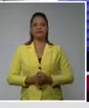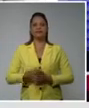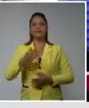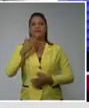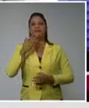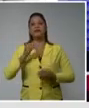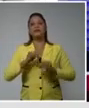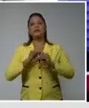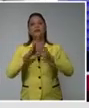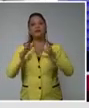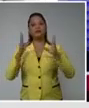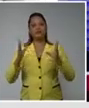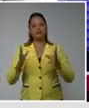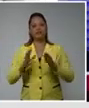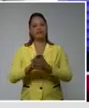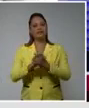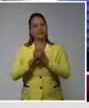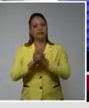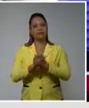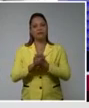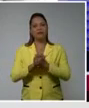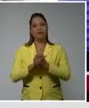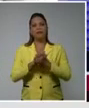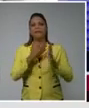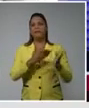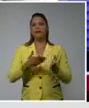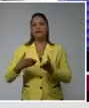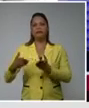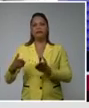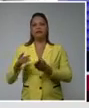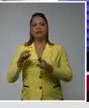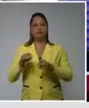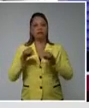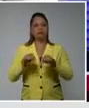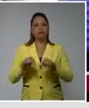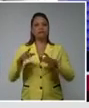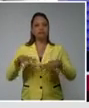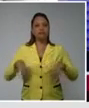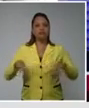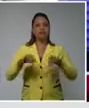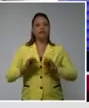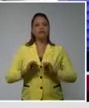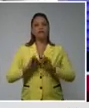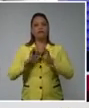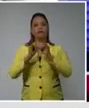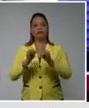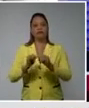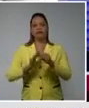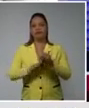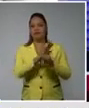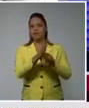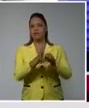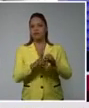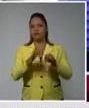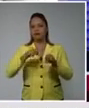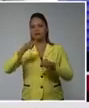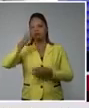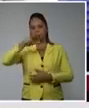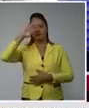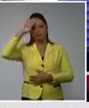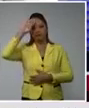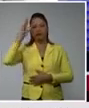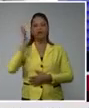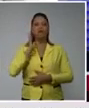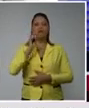Buenos días, amigos televidentes. Bienvenidos a esta actualización informativa de la COVID-19 en nuestro país, en la conferencia